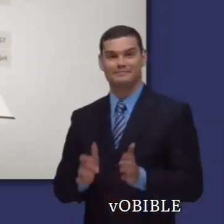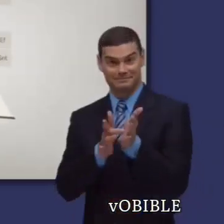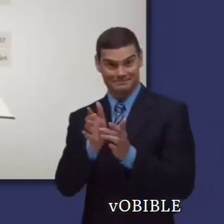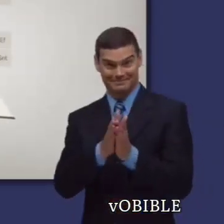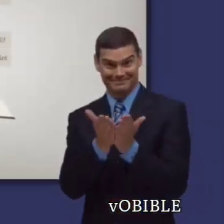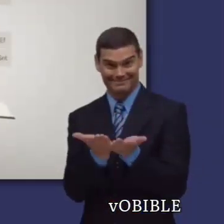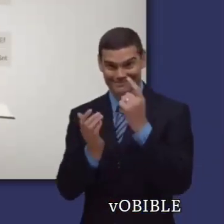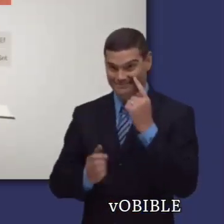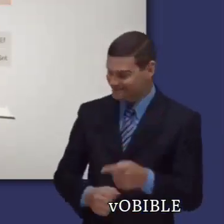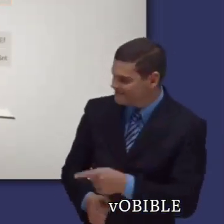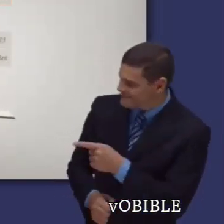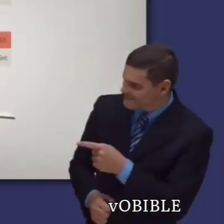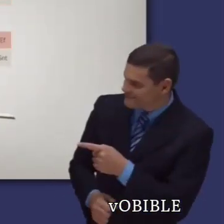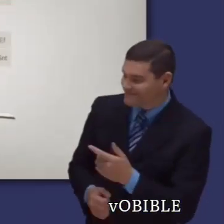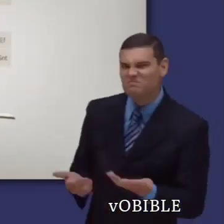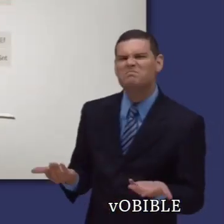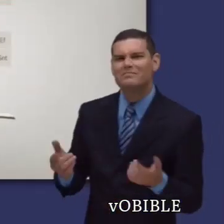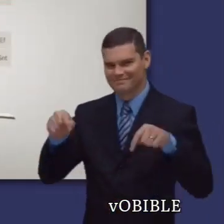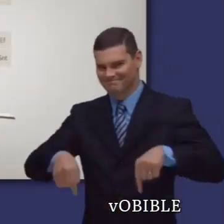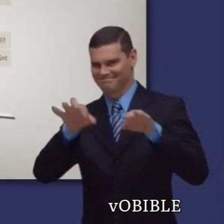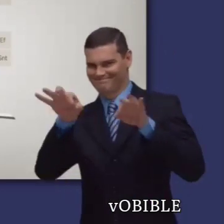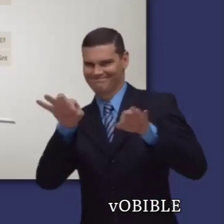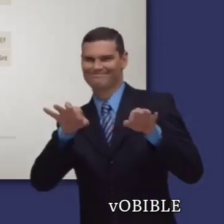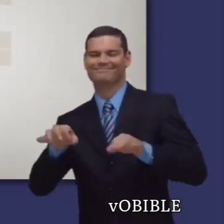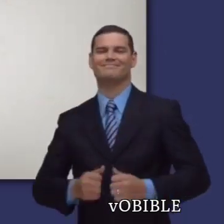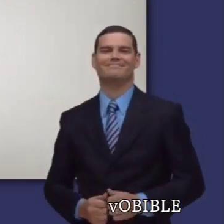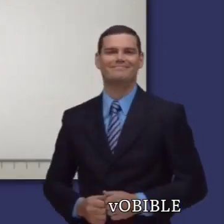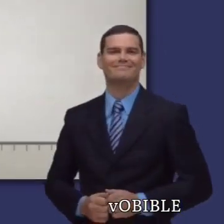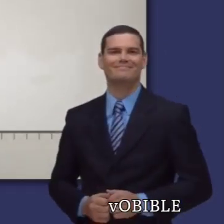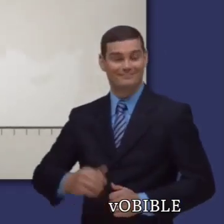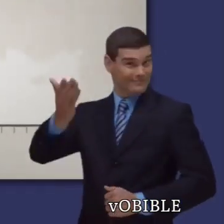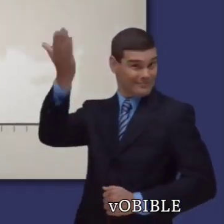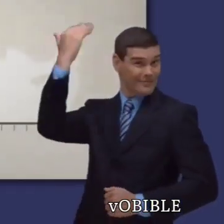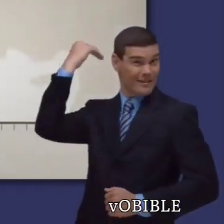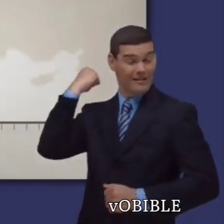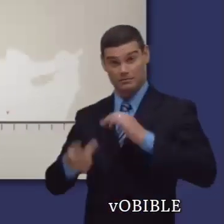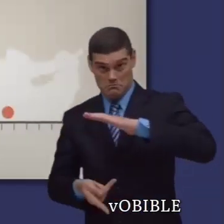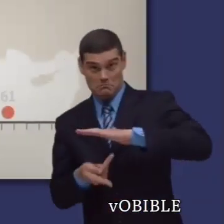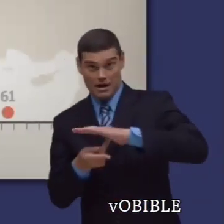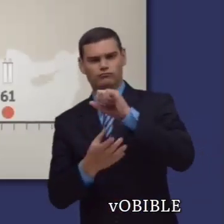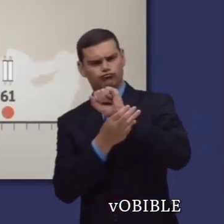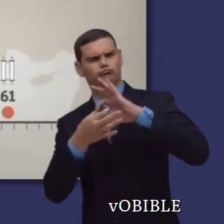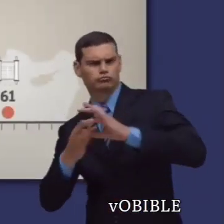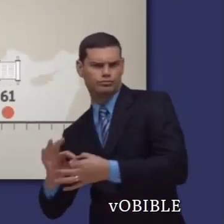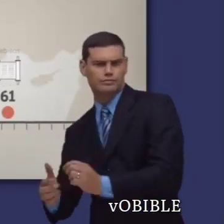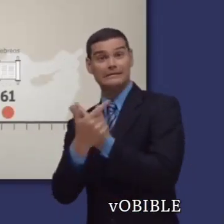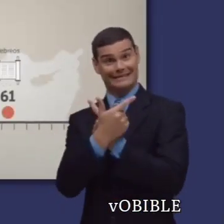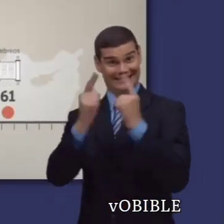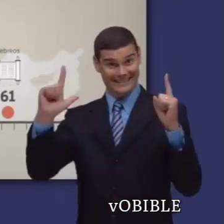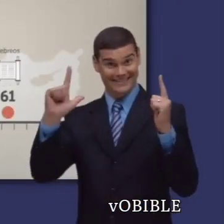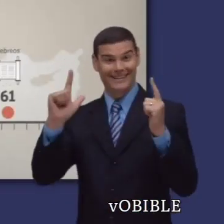Información sobre la carta a los Hebreos. Pablo escribió esta carta alrededor del